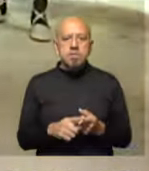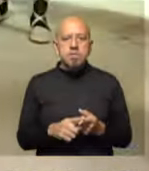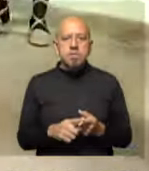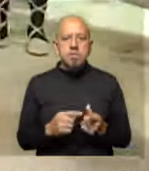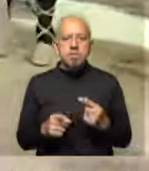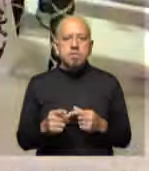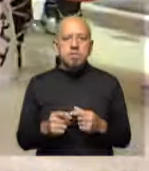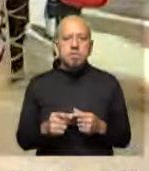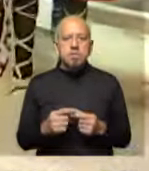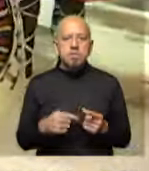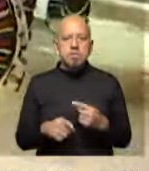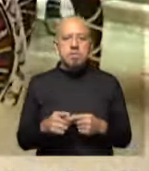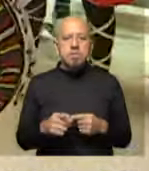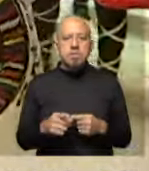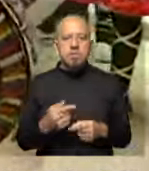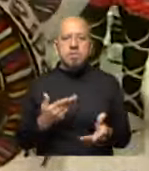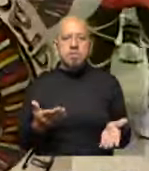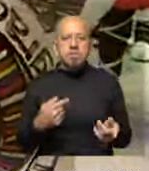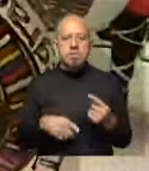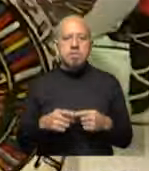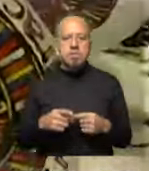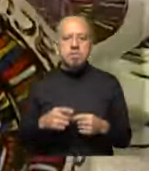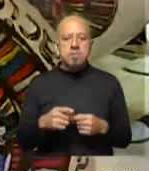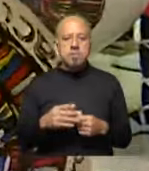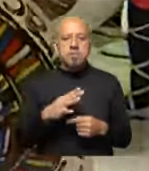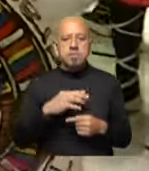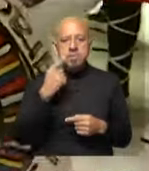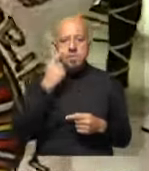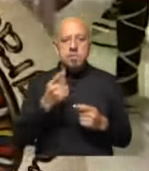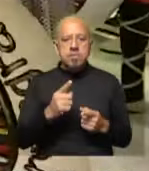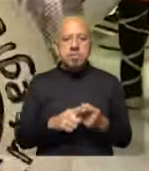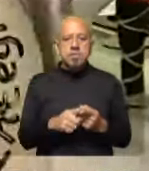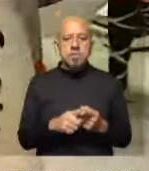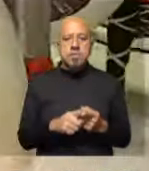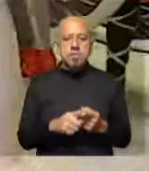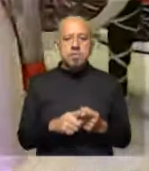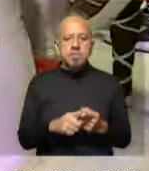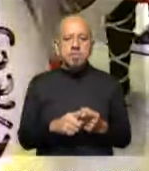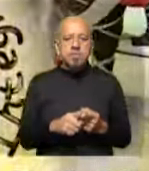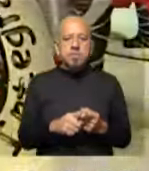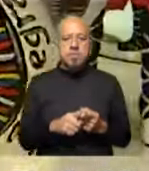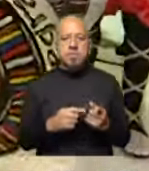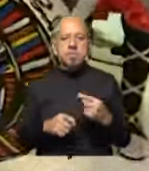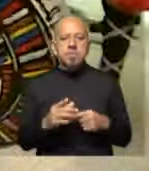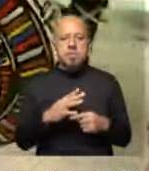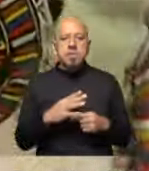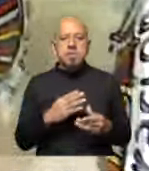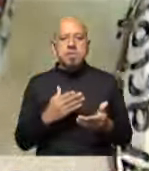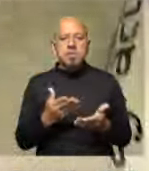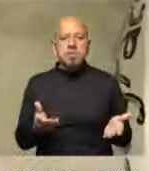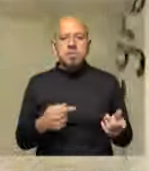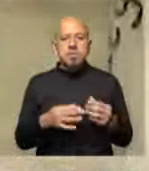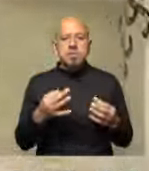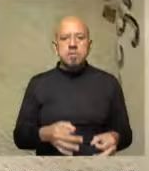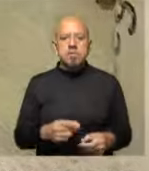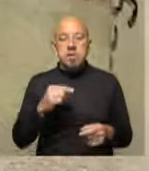se califica también rubros técnicos se mira el vestuario se mira el maquillaje pero sobre todo se apuesta a la originalidad y a la